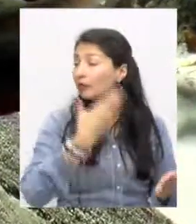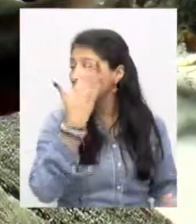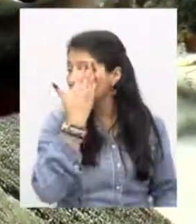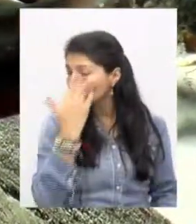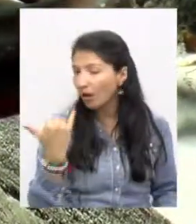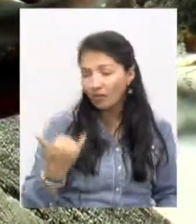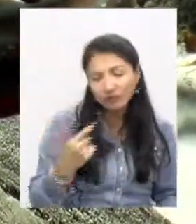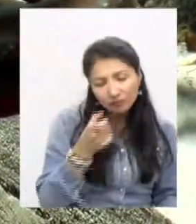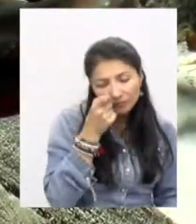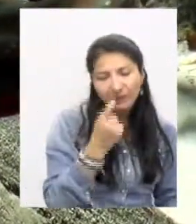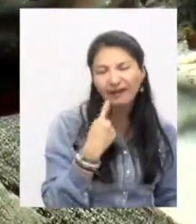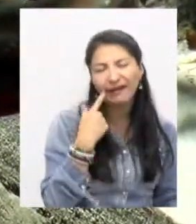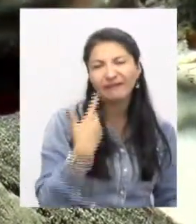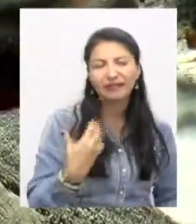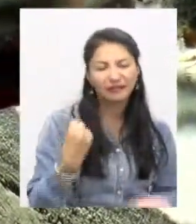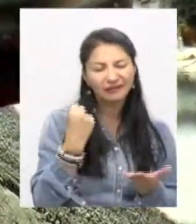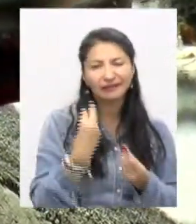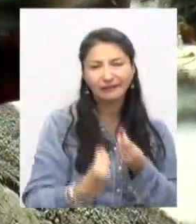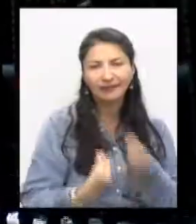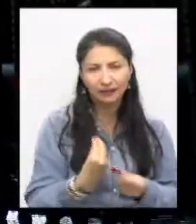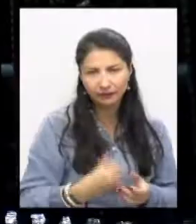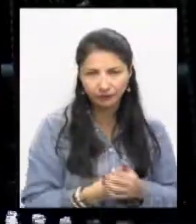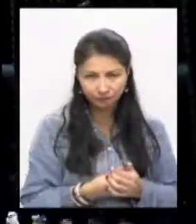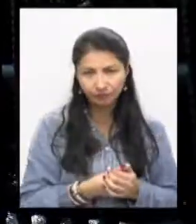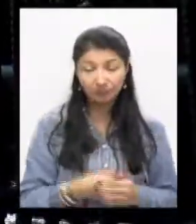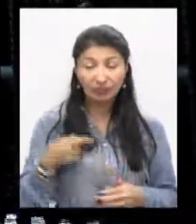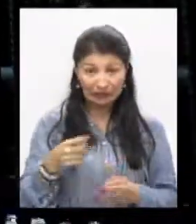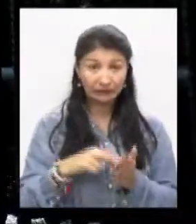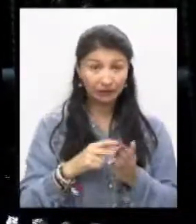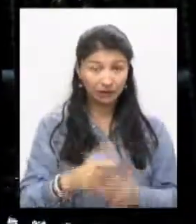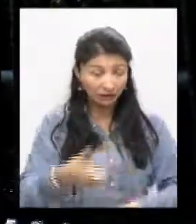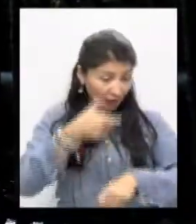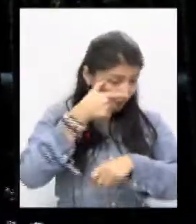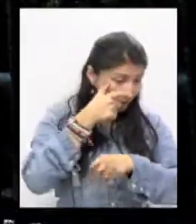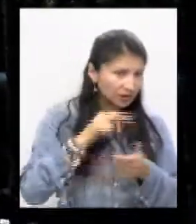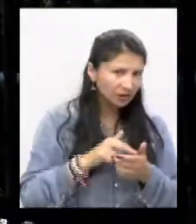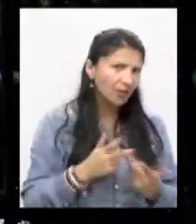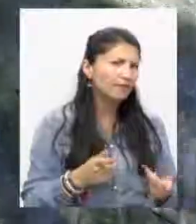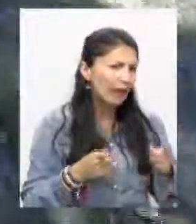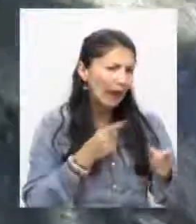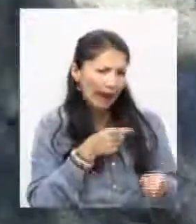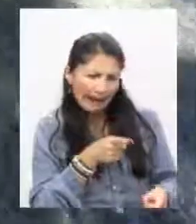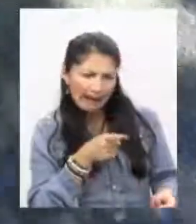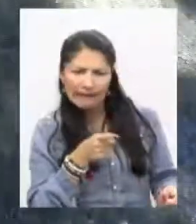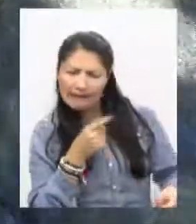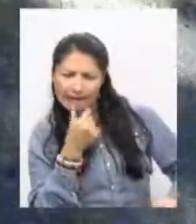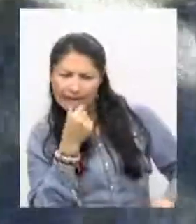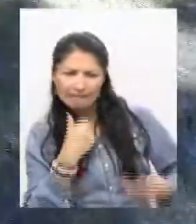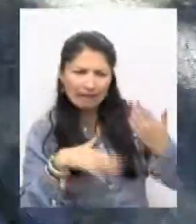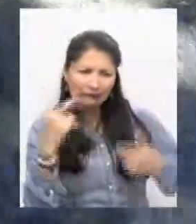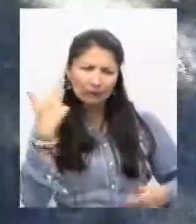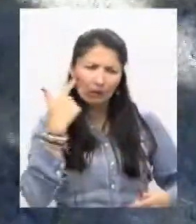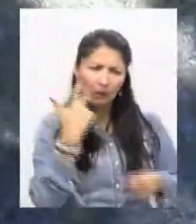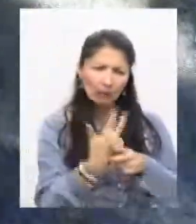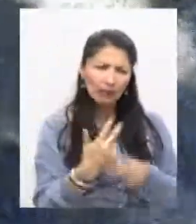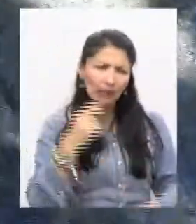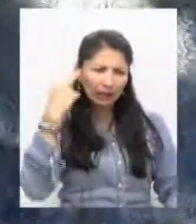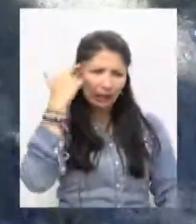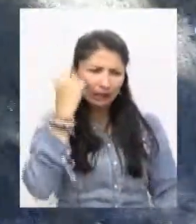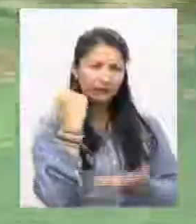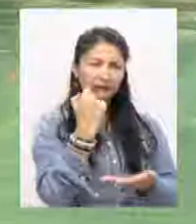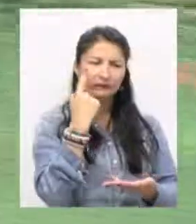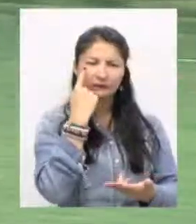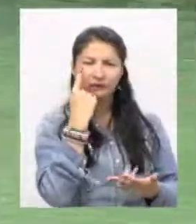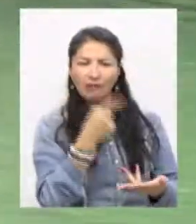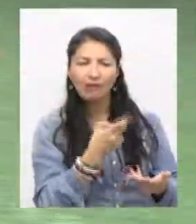de las contrataciones con los mencionados recursos. Este trabajo auditor permitirá priorizar cuáles son los municipios con mayores riesgos en